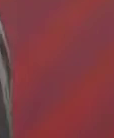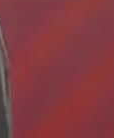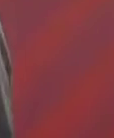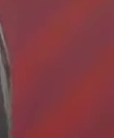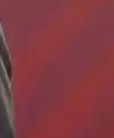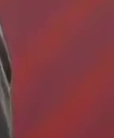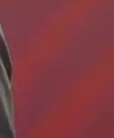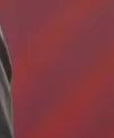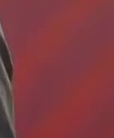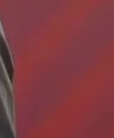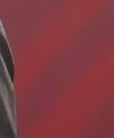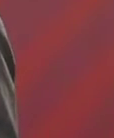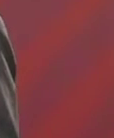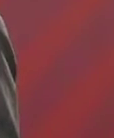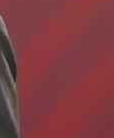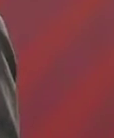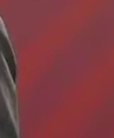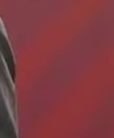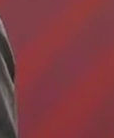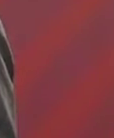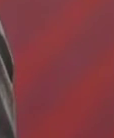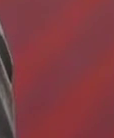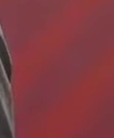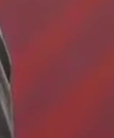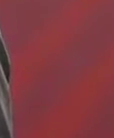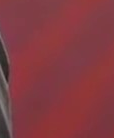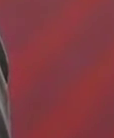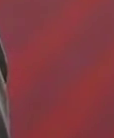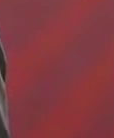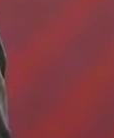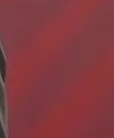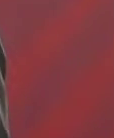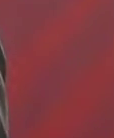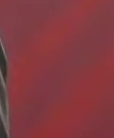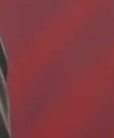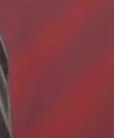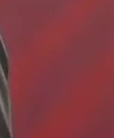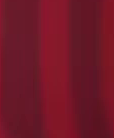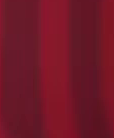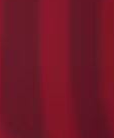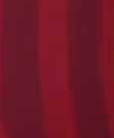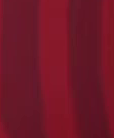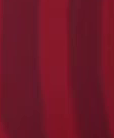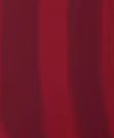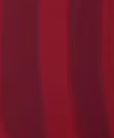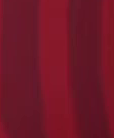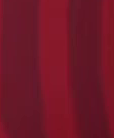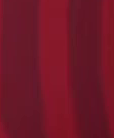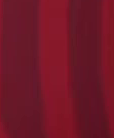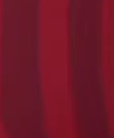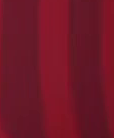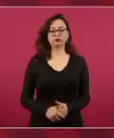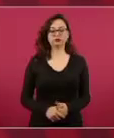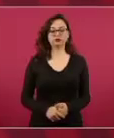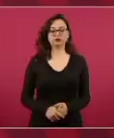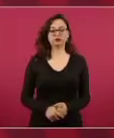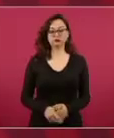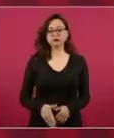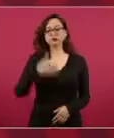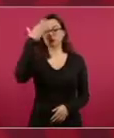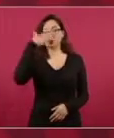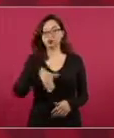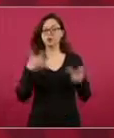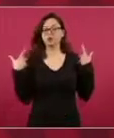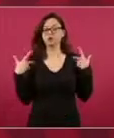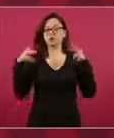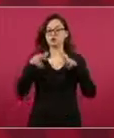y todos queremos a nuestras maestras, a nuestros maestros.